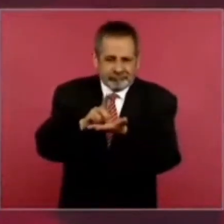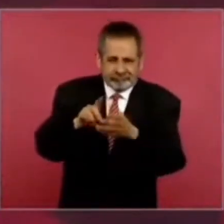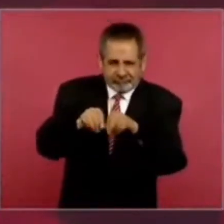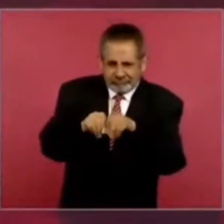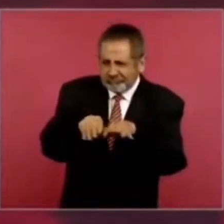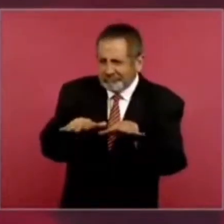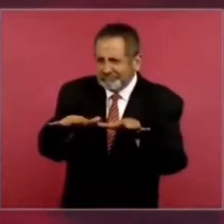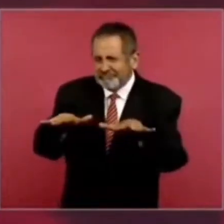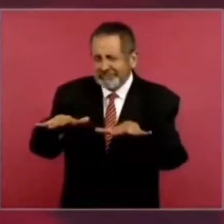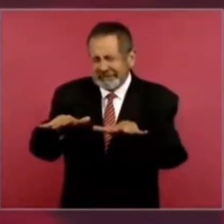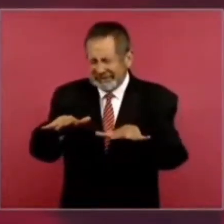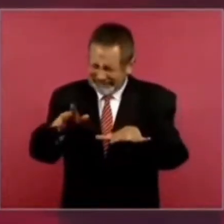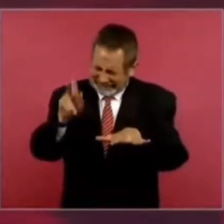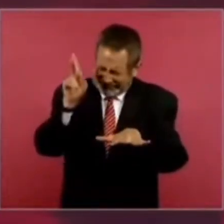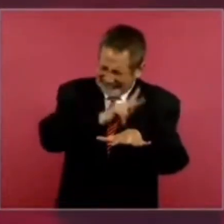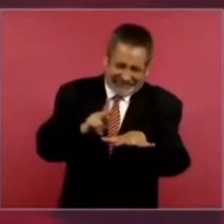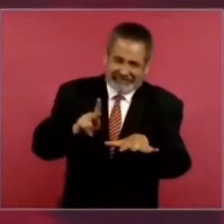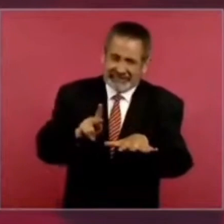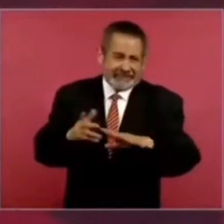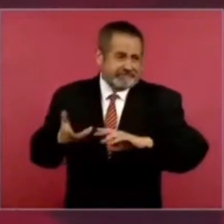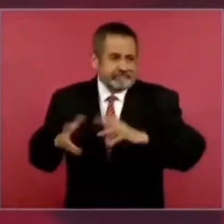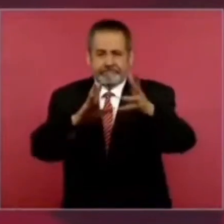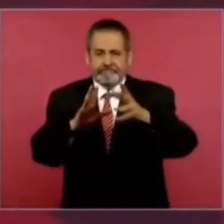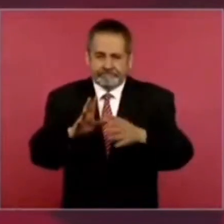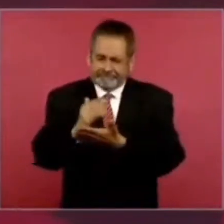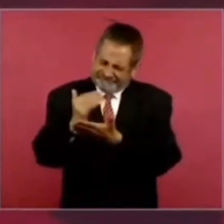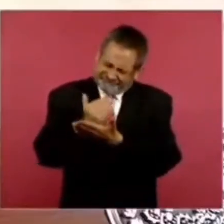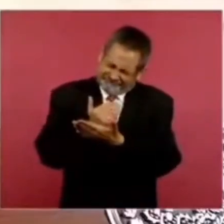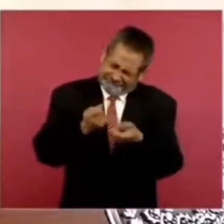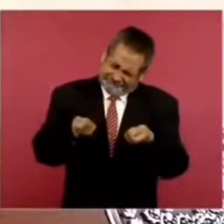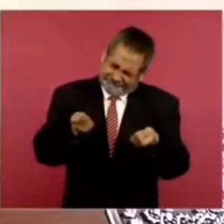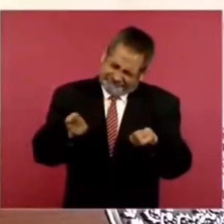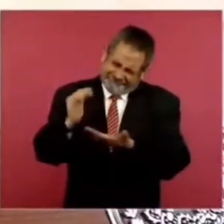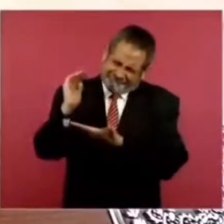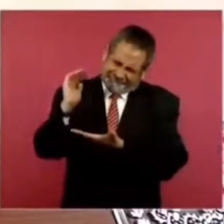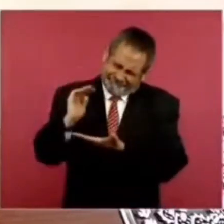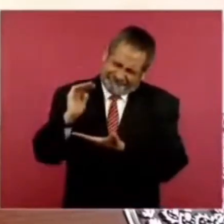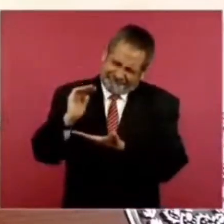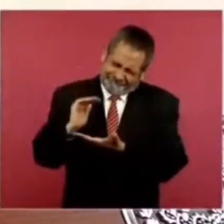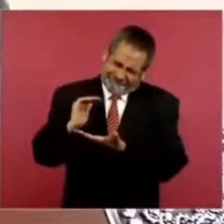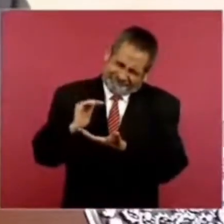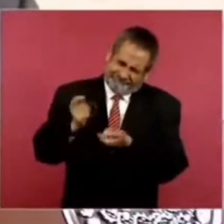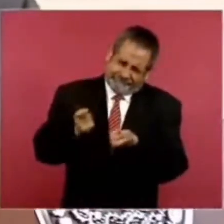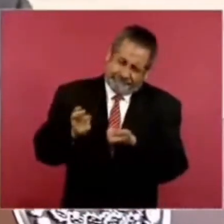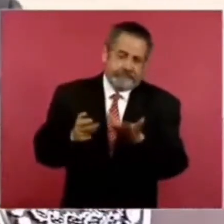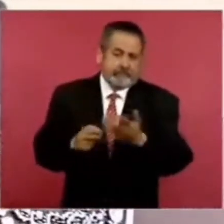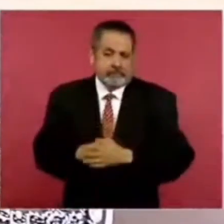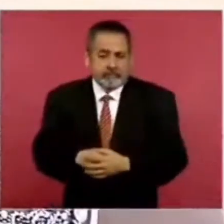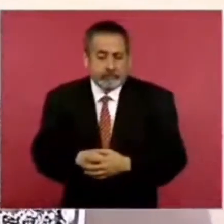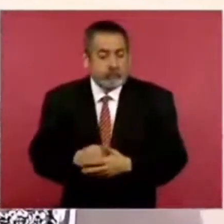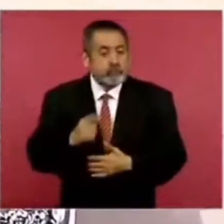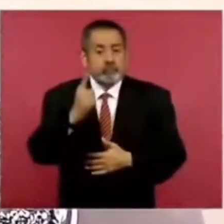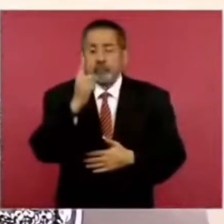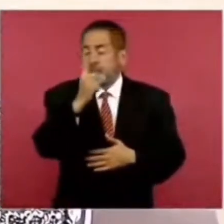Entonces estamos cuidando eso, hasta ahora lo hemos logrado, y nuestra gran ventaja,